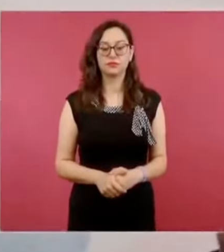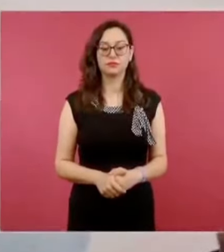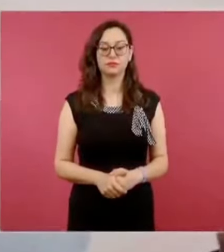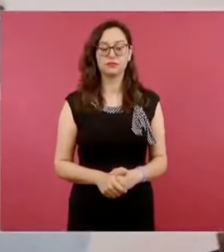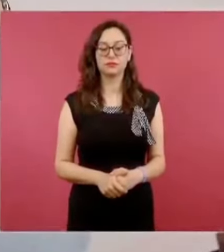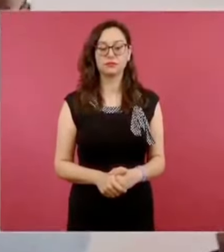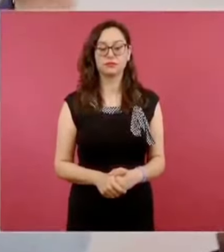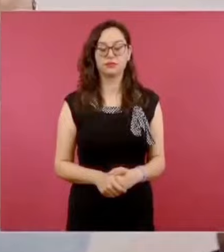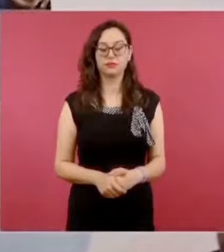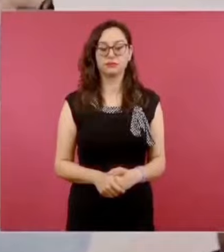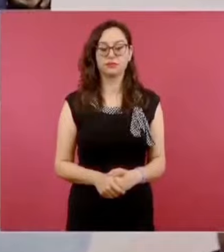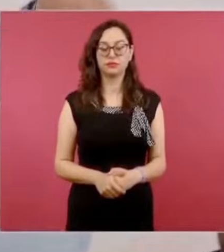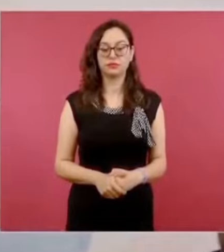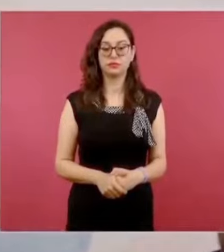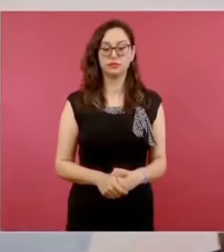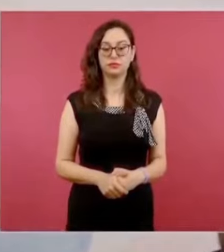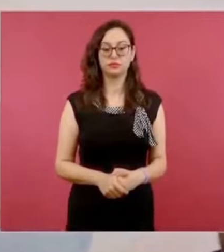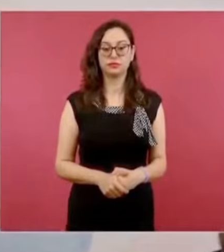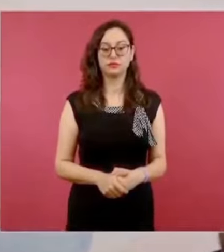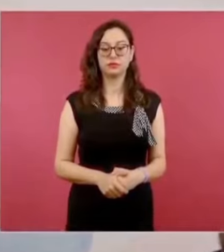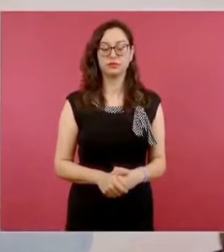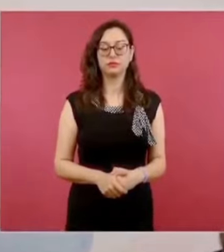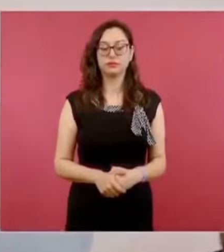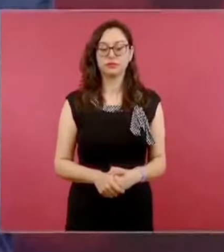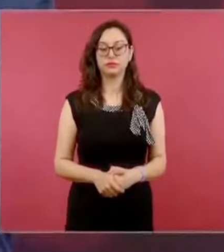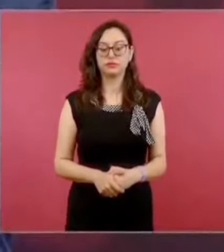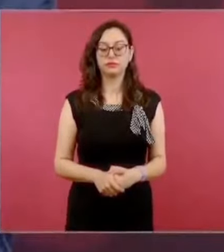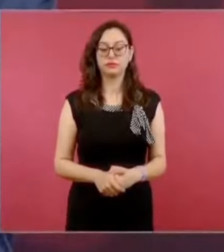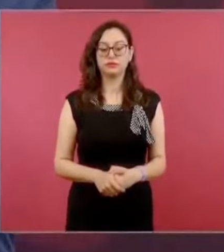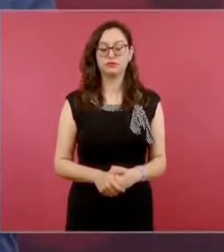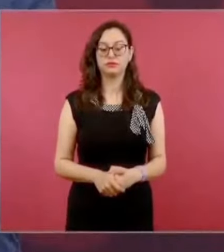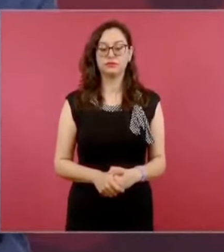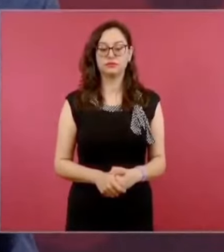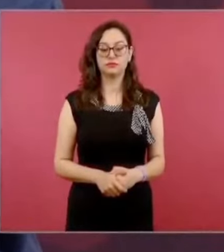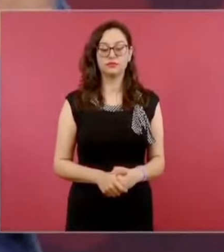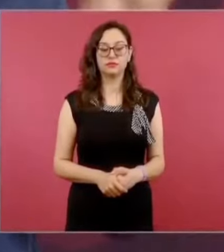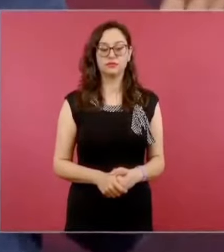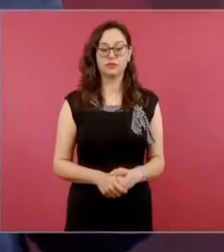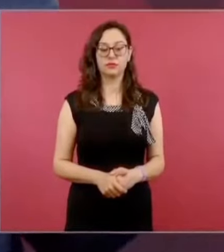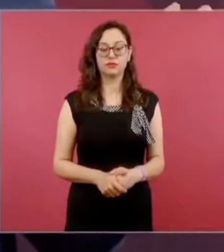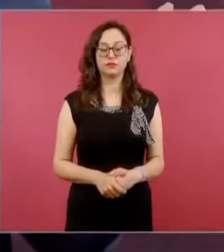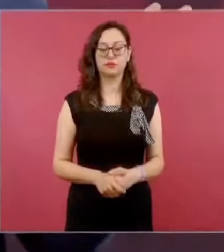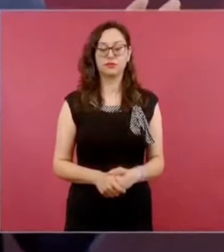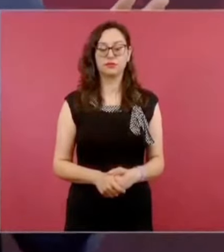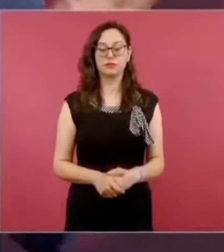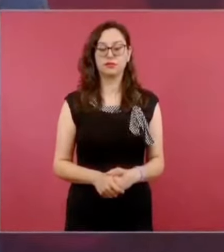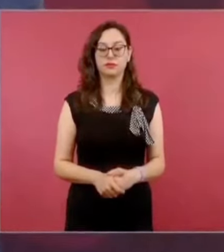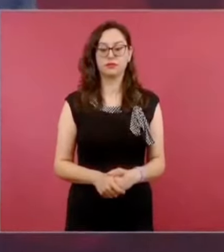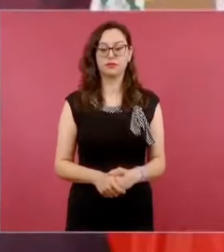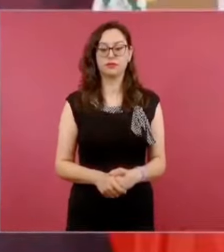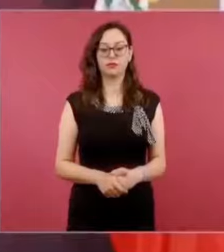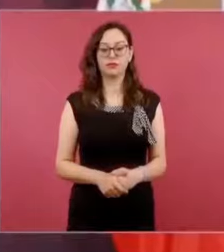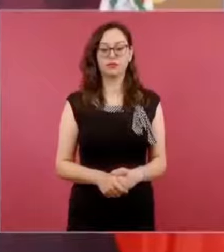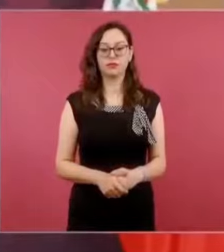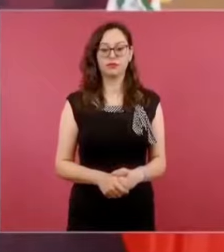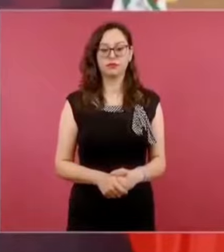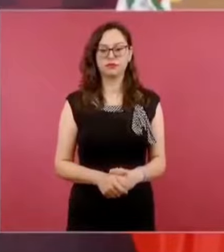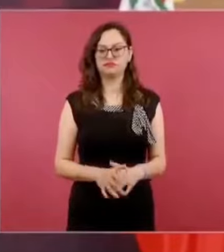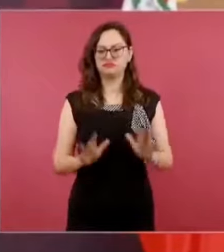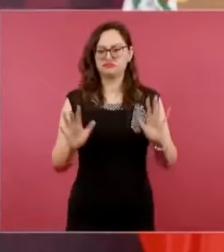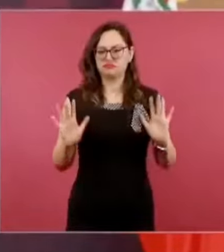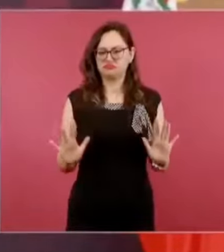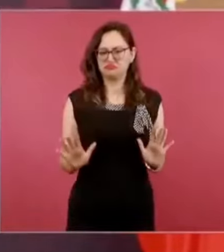sí fue eso, y no tuvo nada que ver con el hecho de que nos hayan cuestionado.